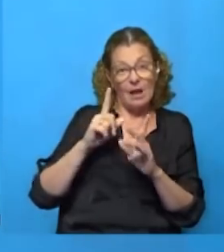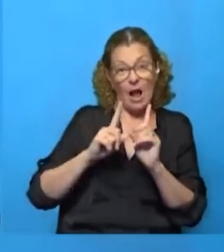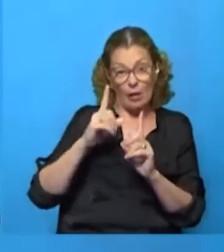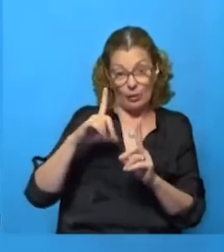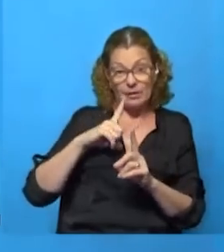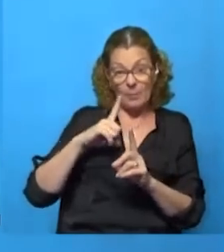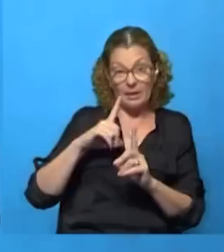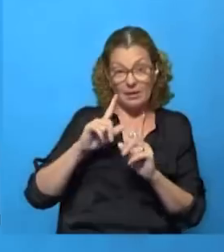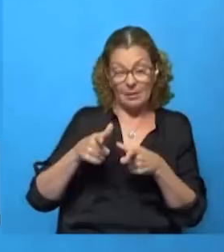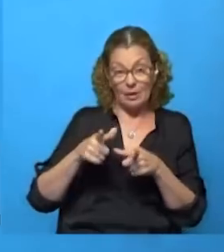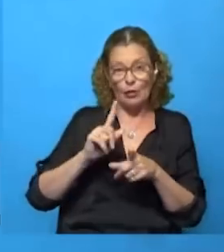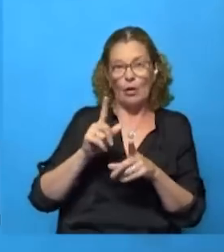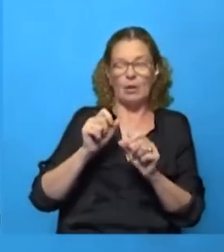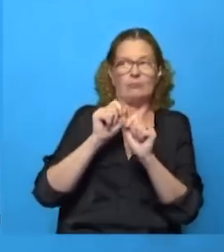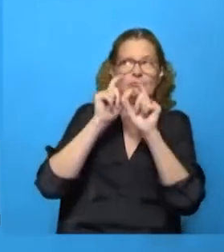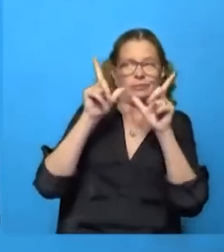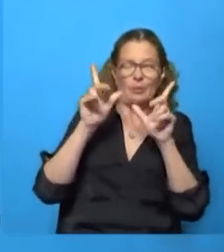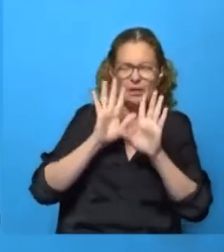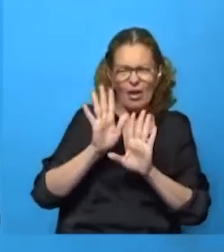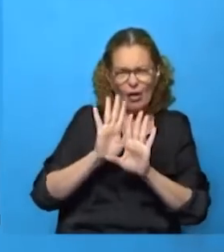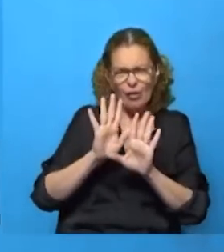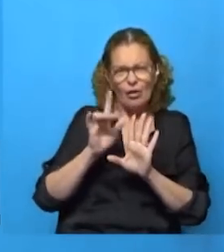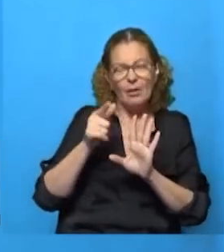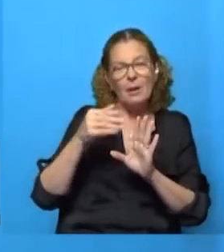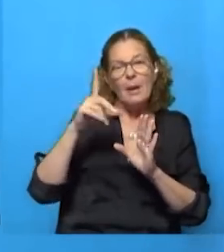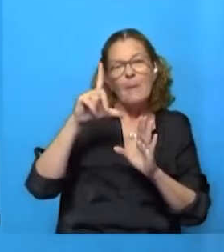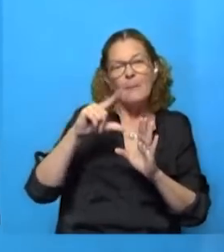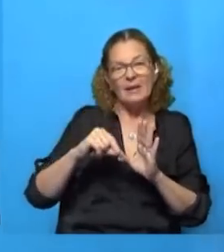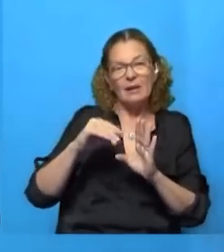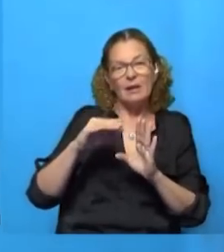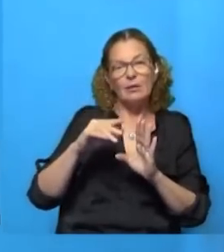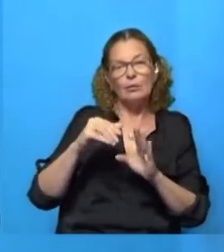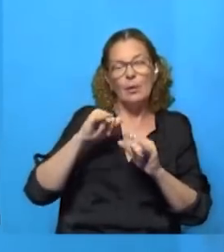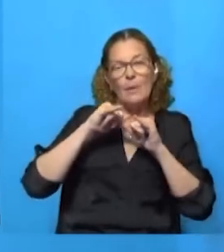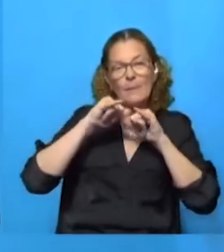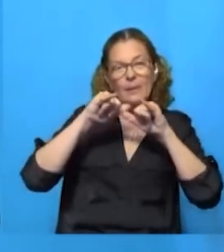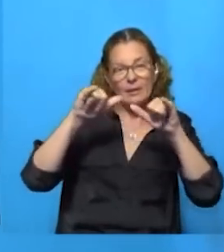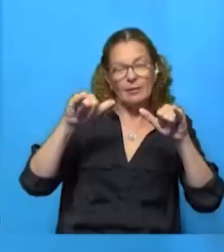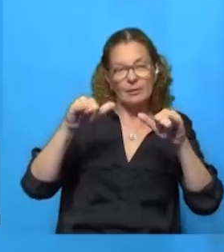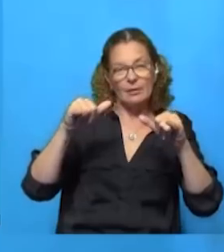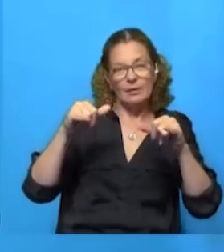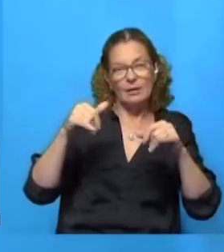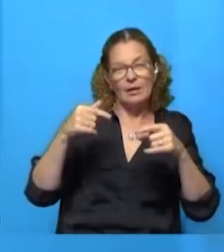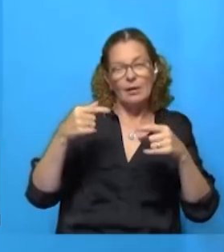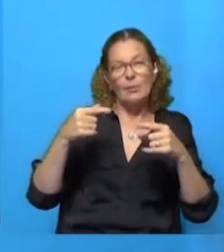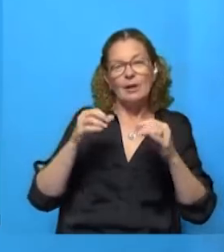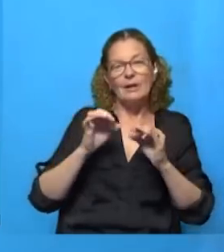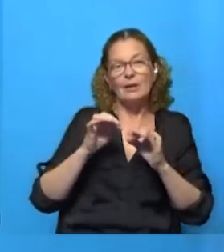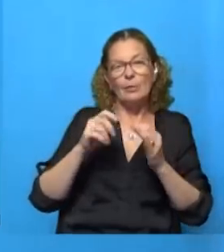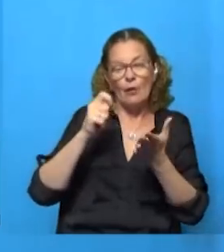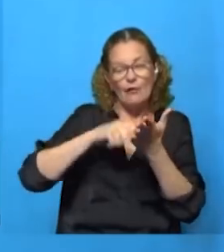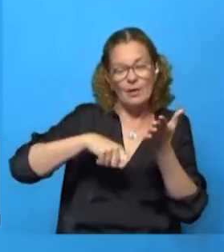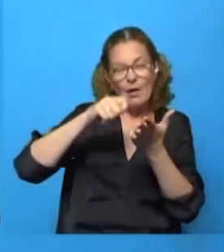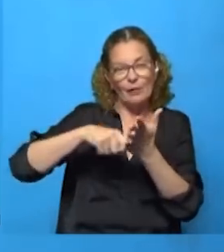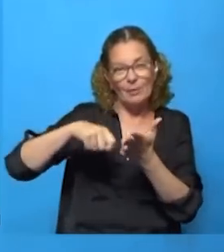además no no es que sorprenda empieza a caer cuando empieza la campaña hacia el referendo cuando empieza la recolección